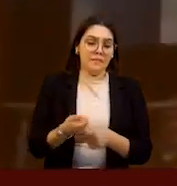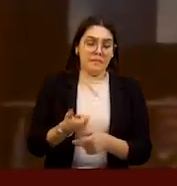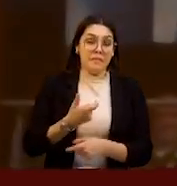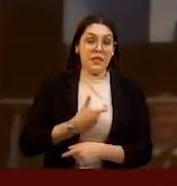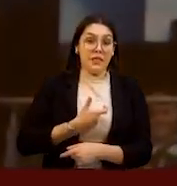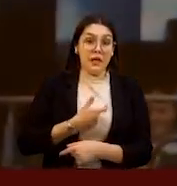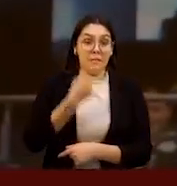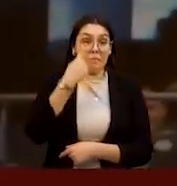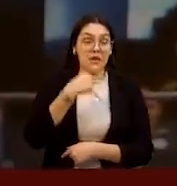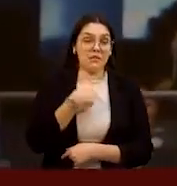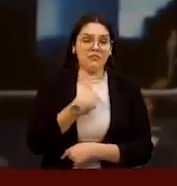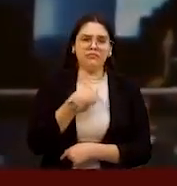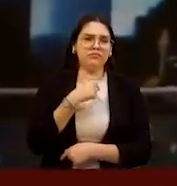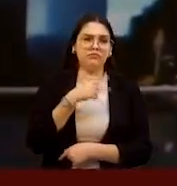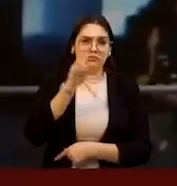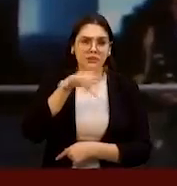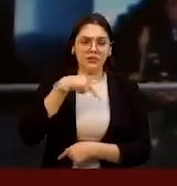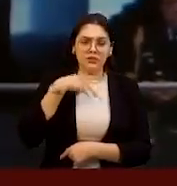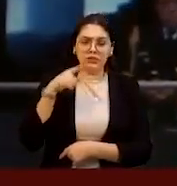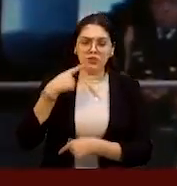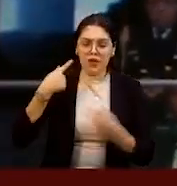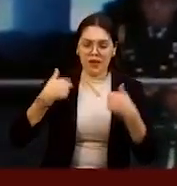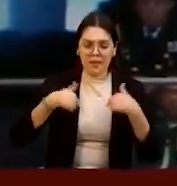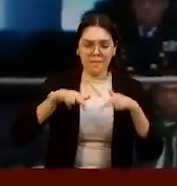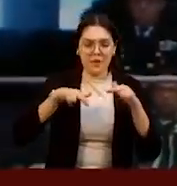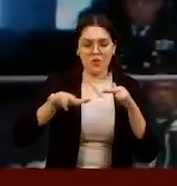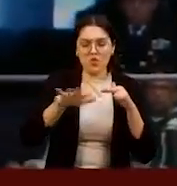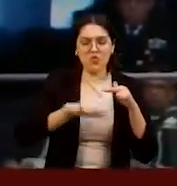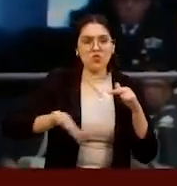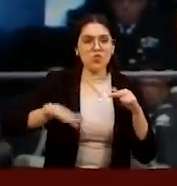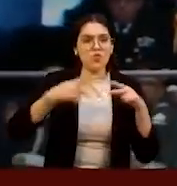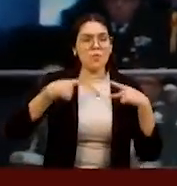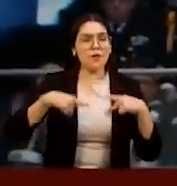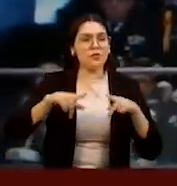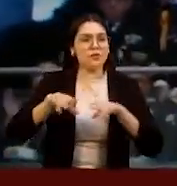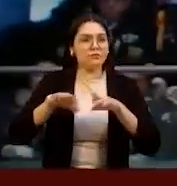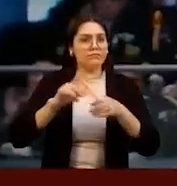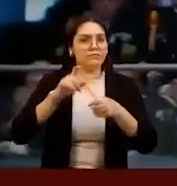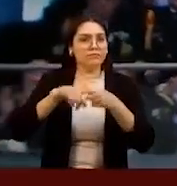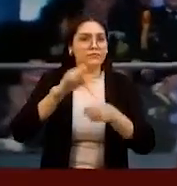vengo a recibir a nombre de todas y todos